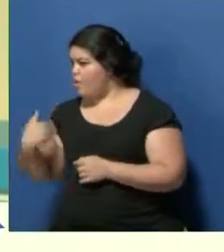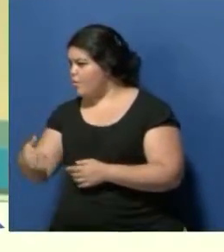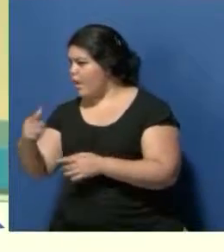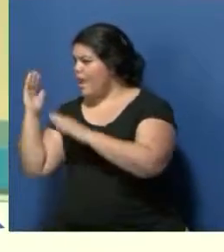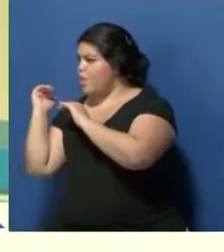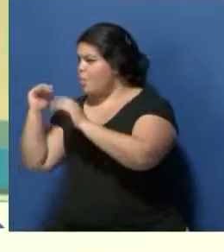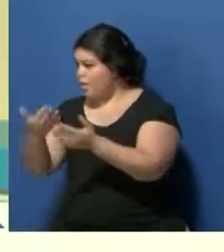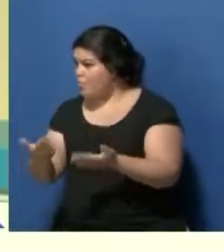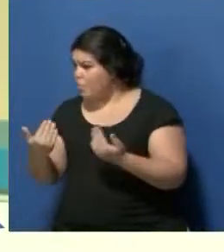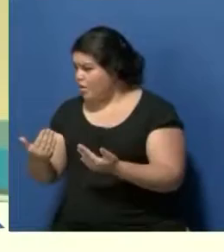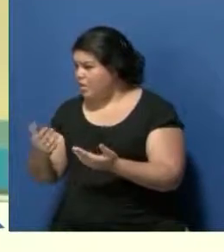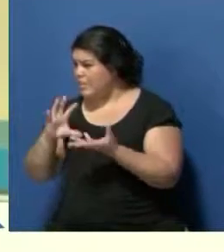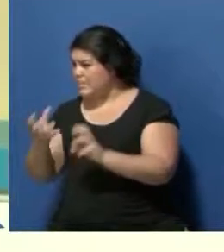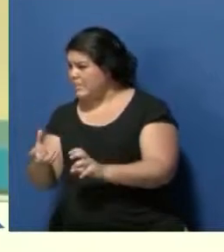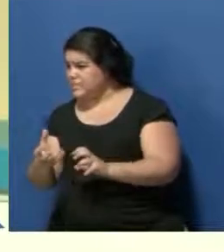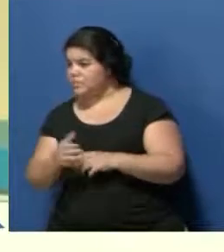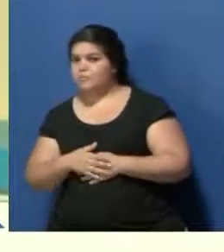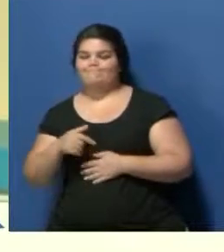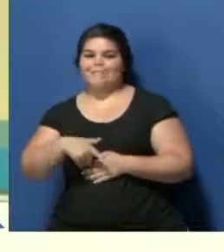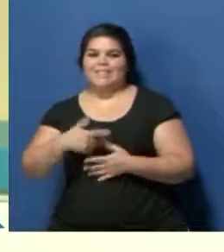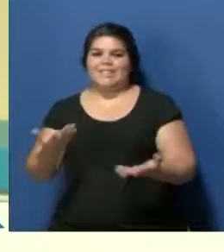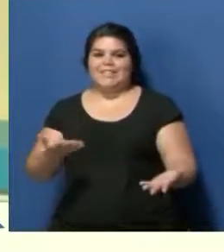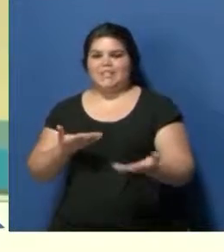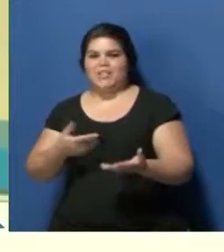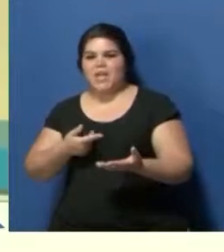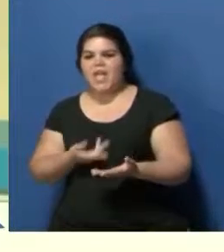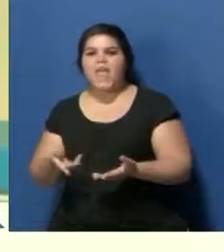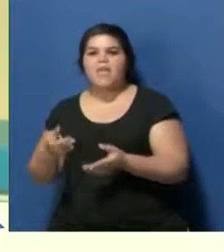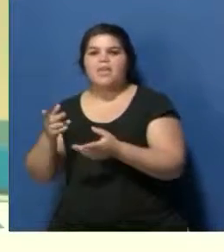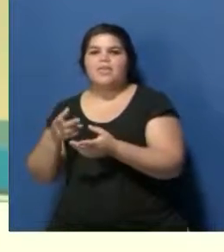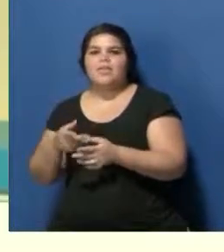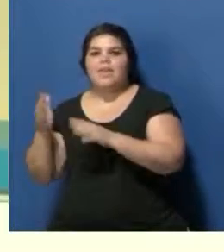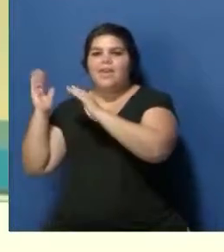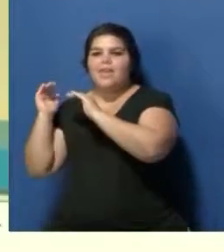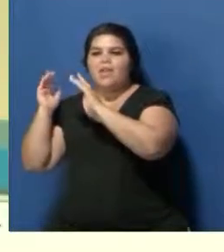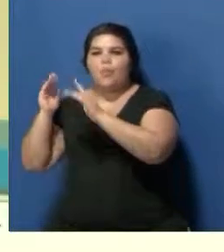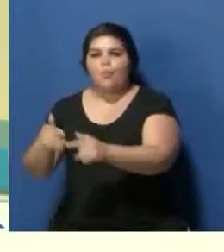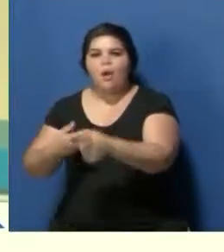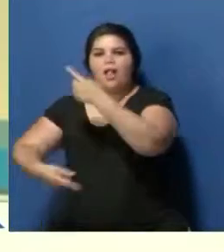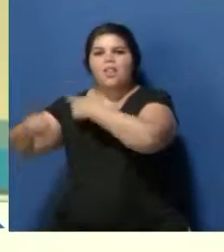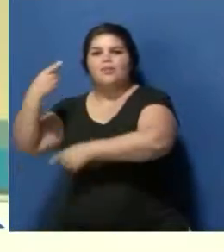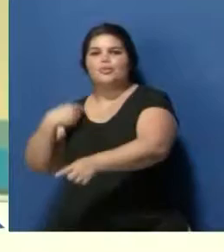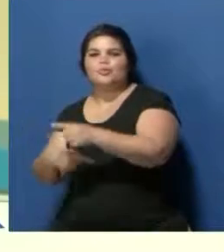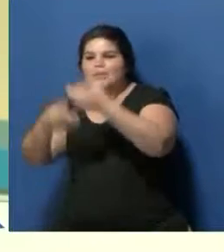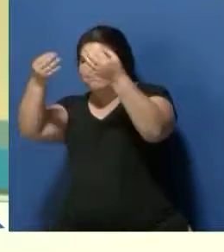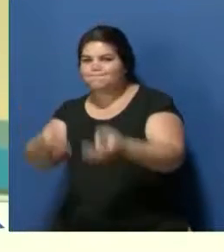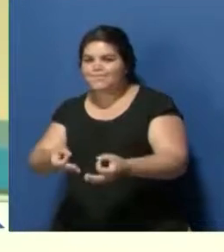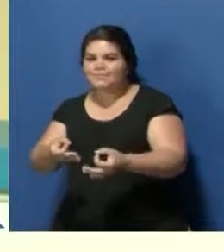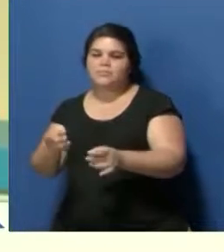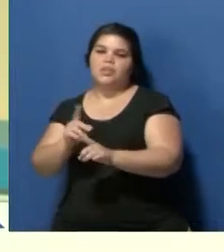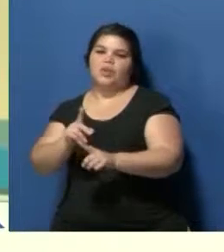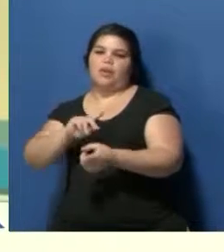Nadie puede adivinar, pero yo creo que la historia nunca se repite de la misma manera. Es decir, hay condiciones